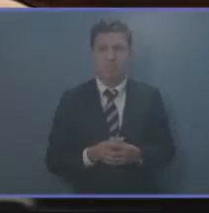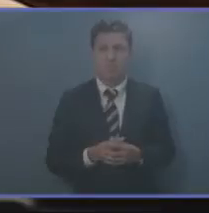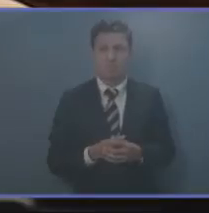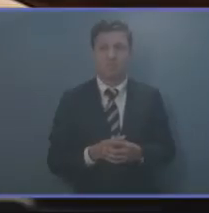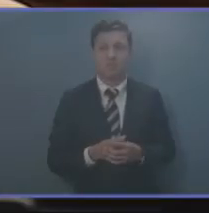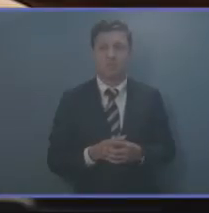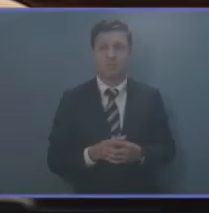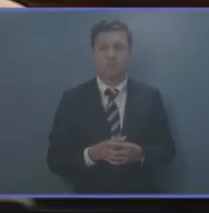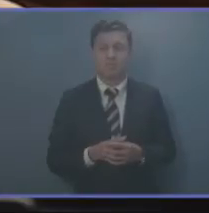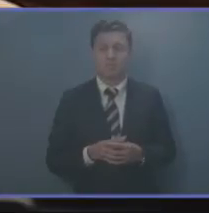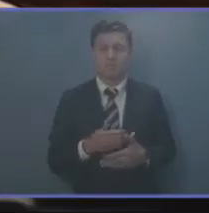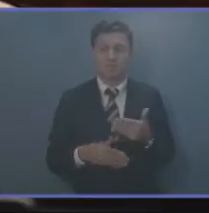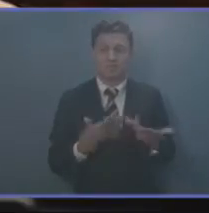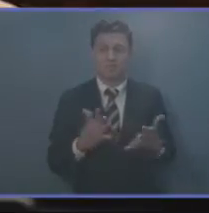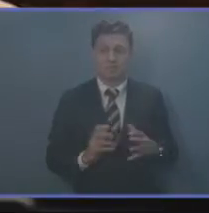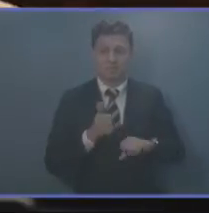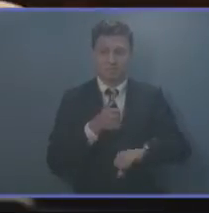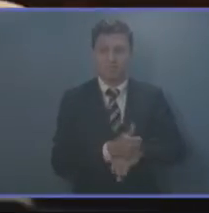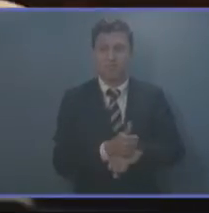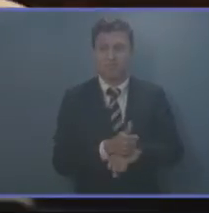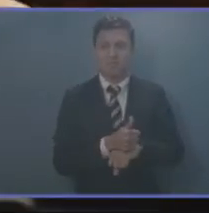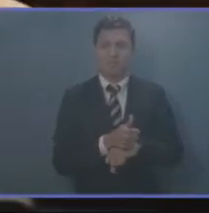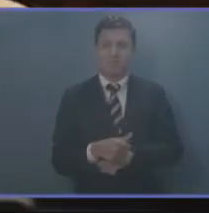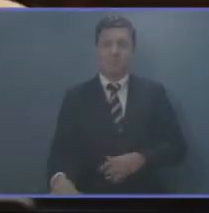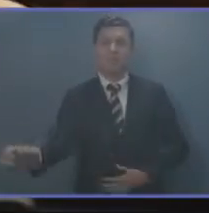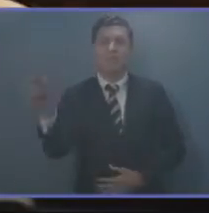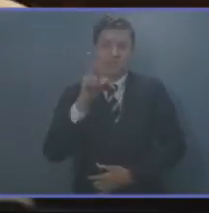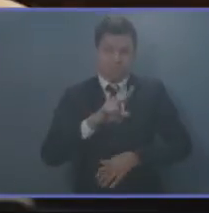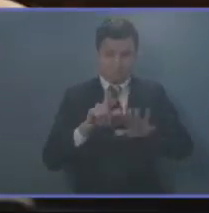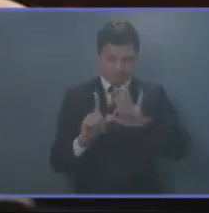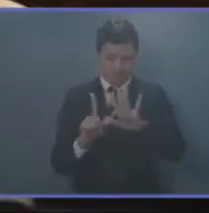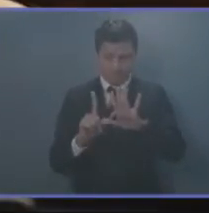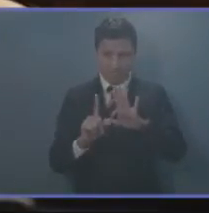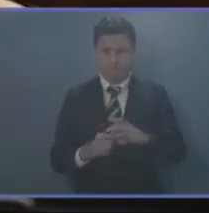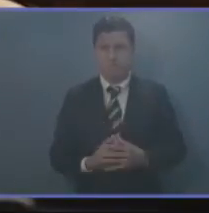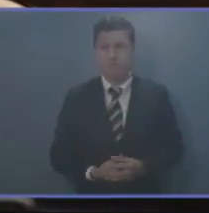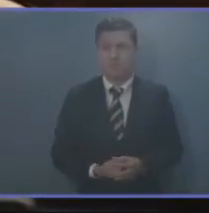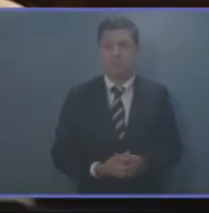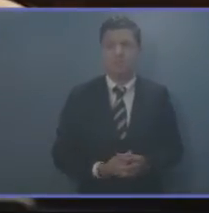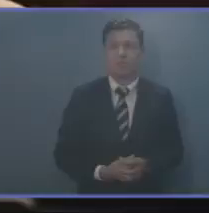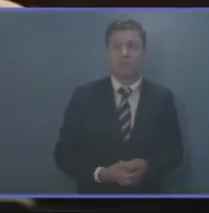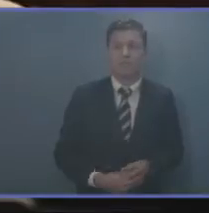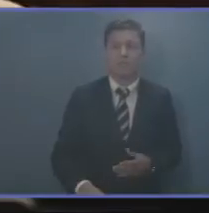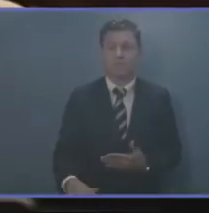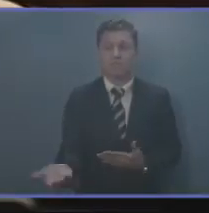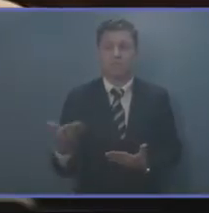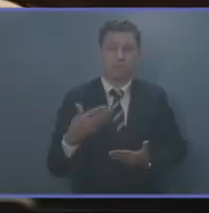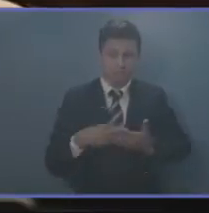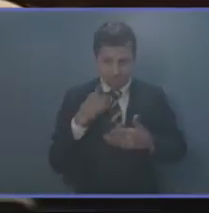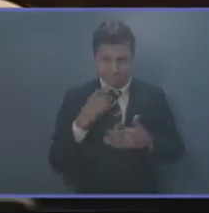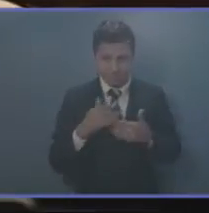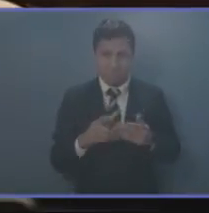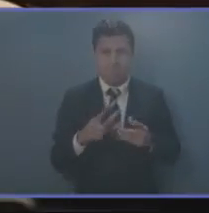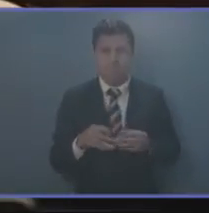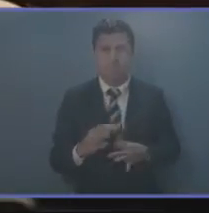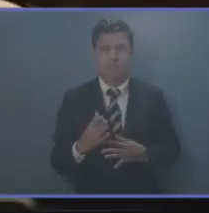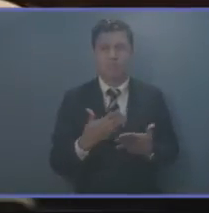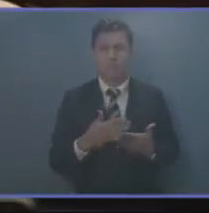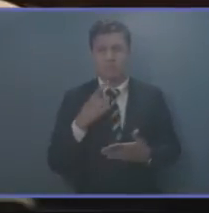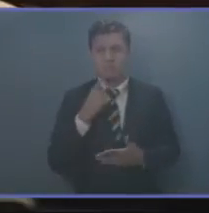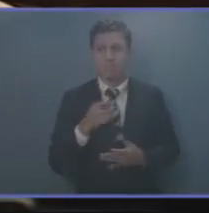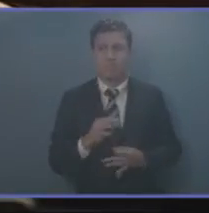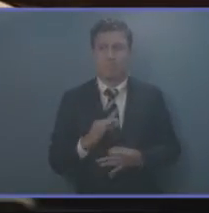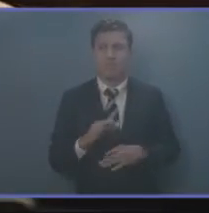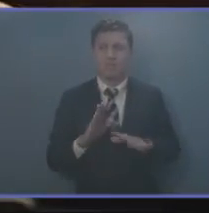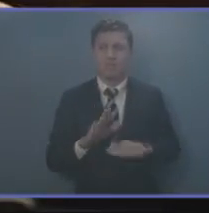constitucional establecida en el artículo 26 del artículo 131 de la Constitución en relación con los artículos 15, 16